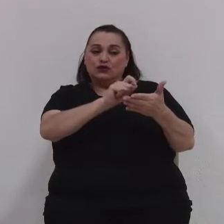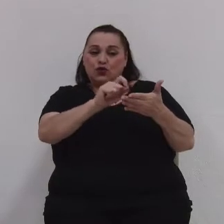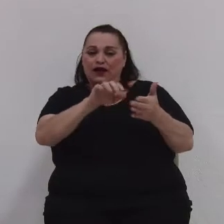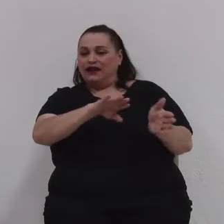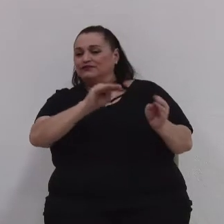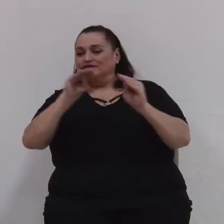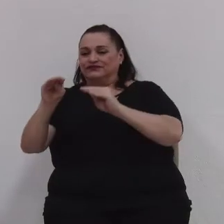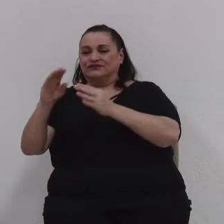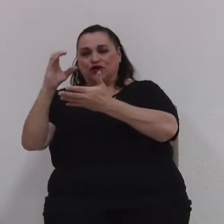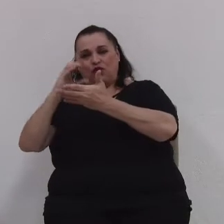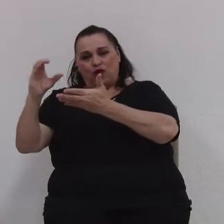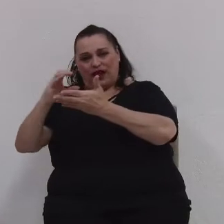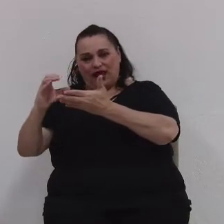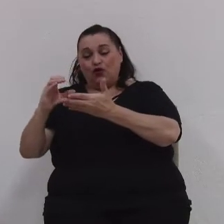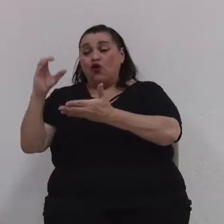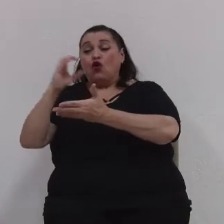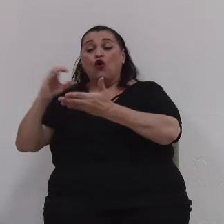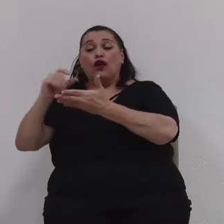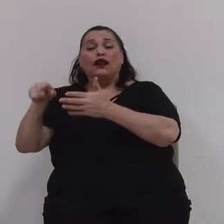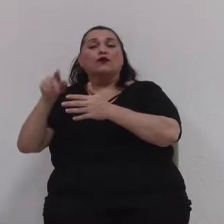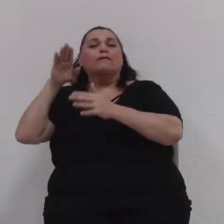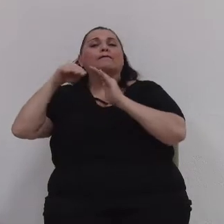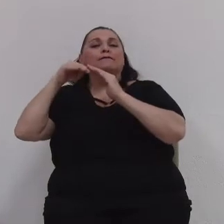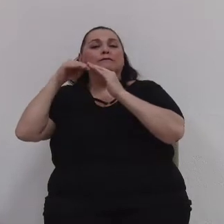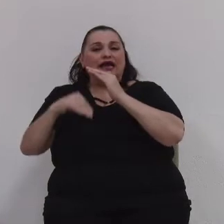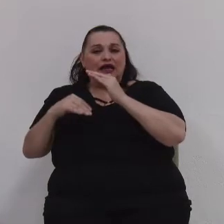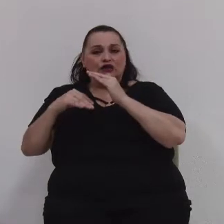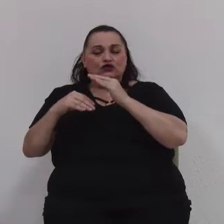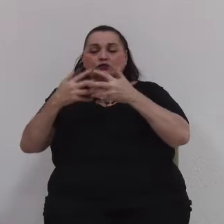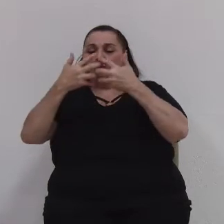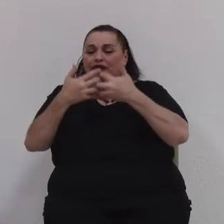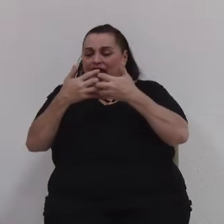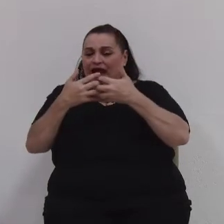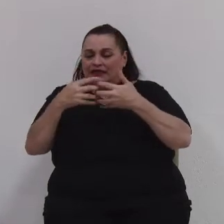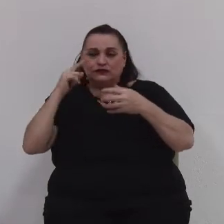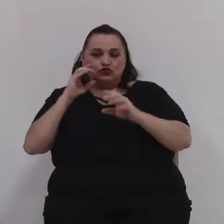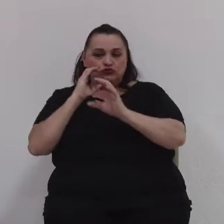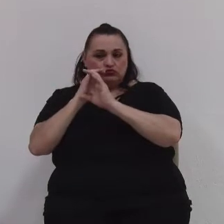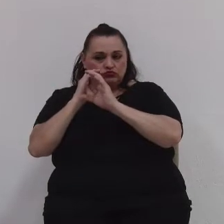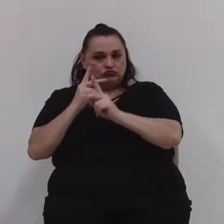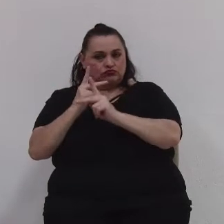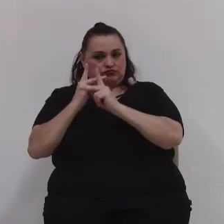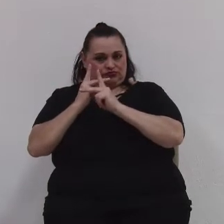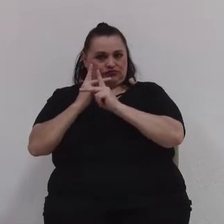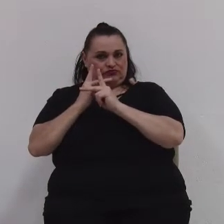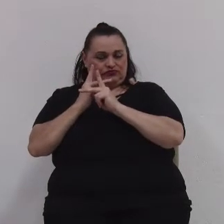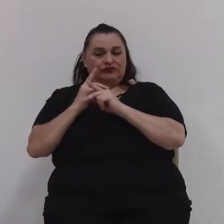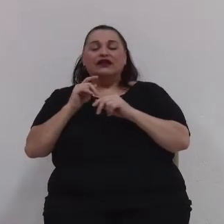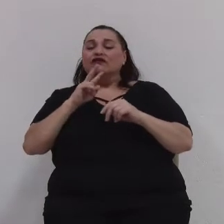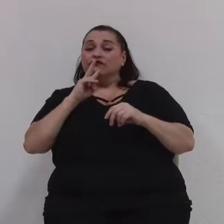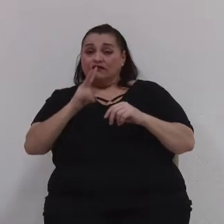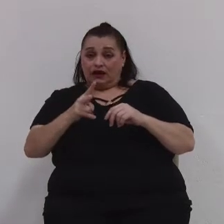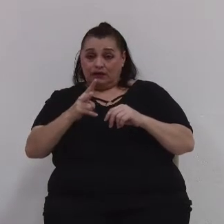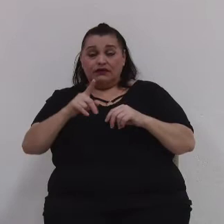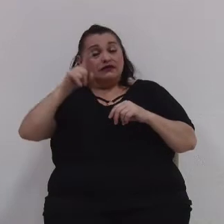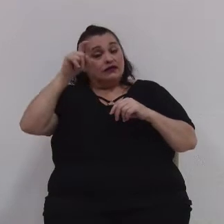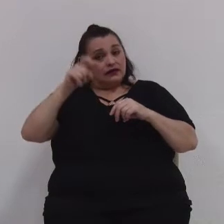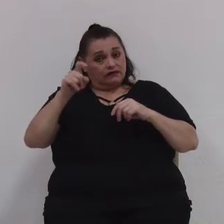en la secundaria tenemos muchos menos mecanismos de contención. Así que creo que realmente